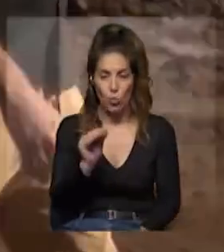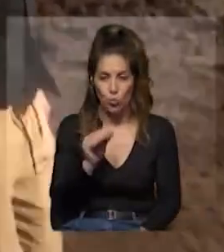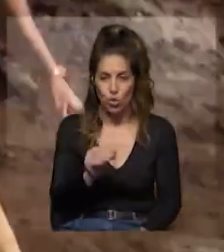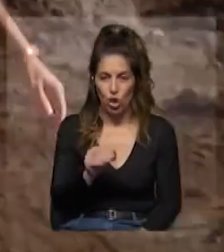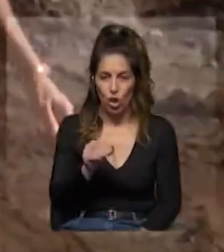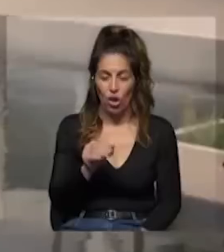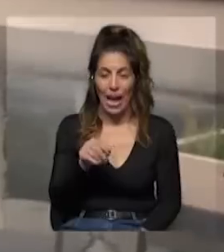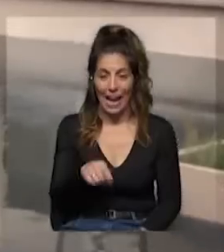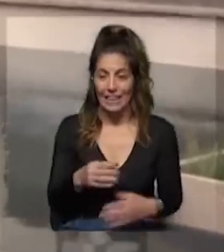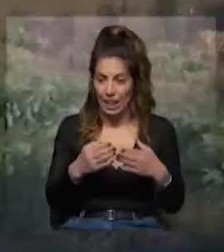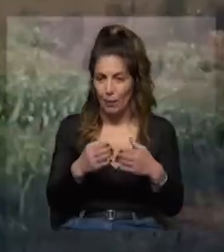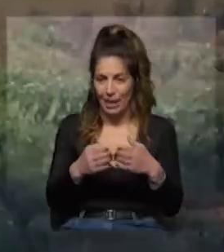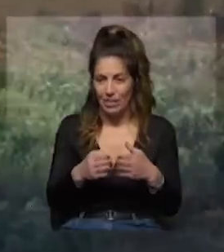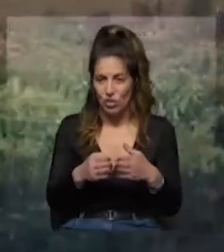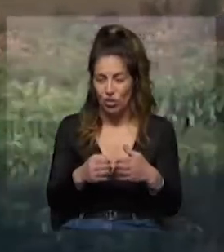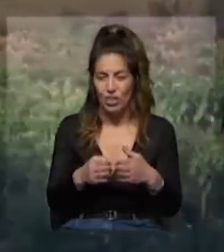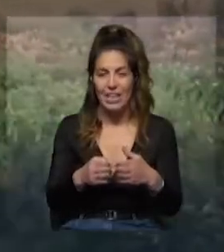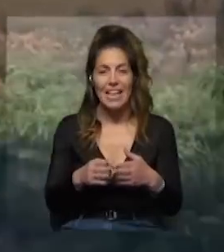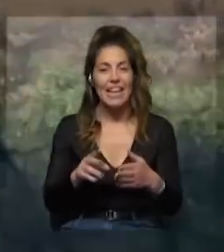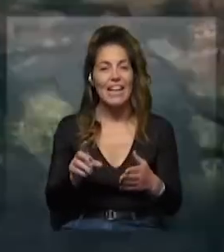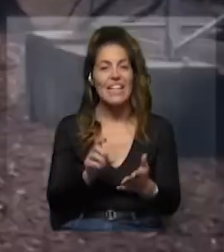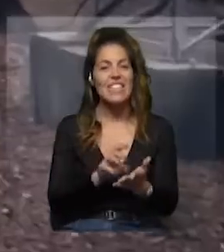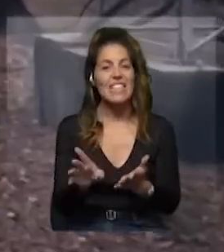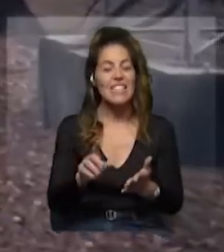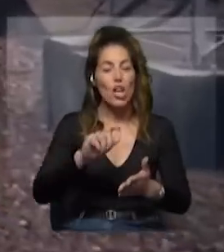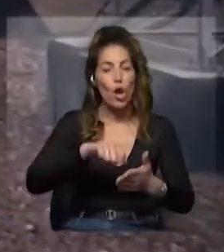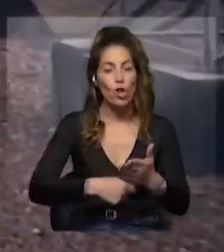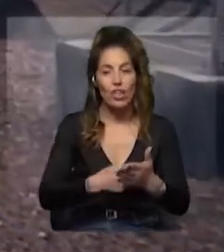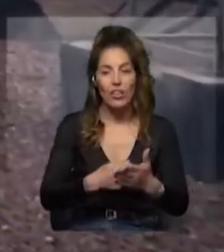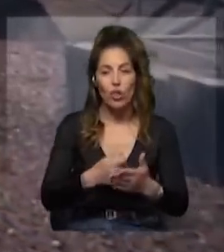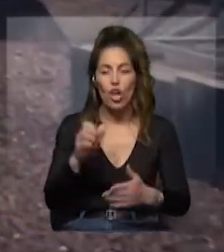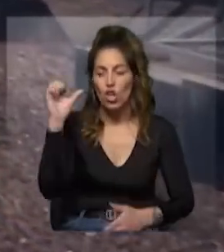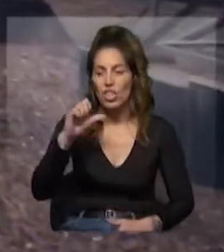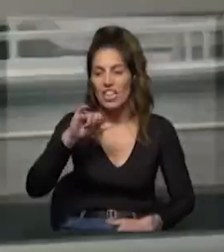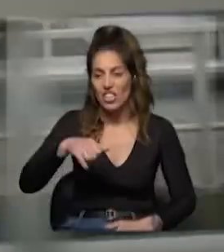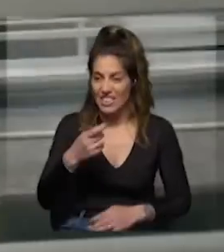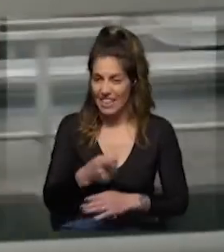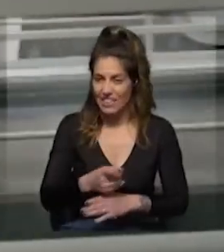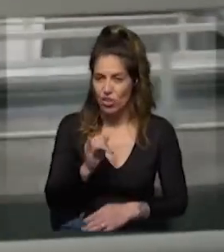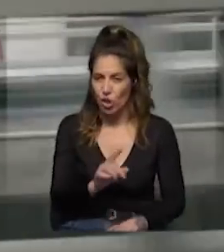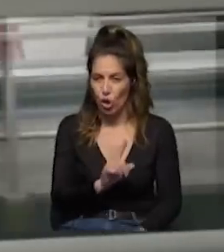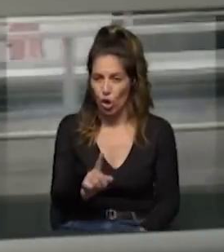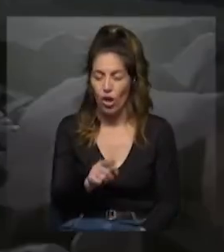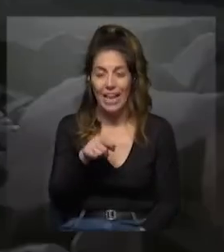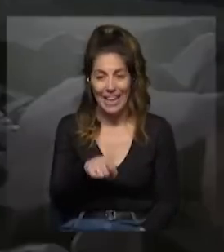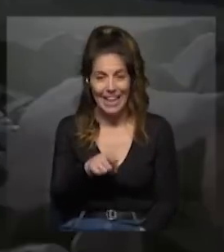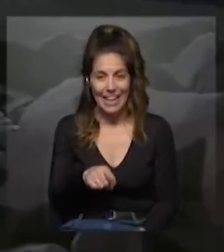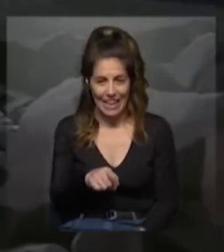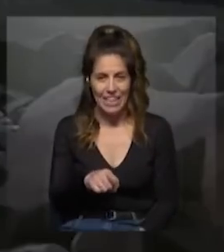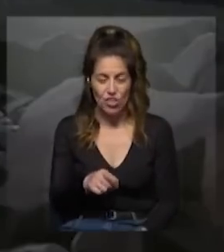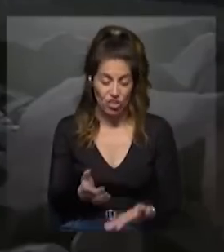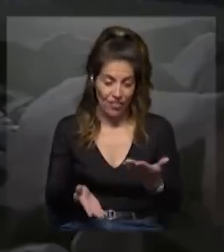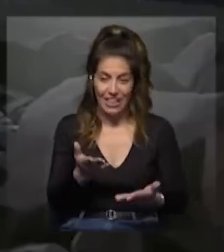propia interpelación los contratos de los sediles esa decisión o no no no es parte de lo que se estaba a